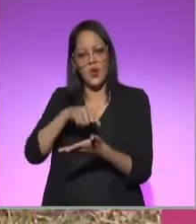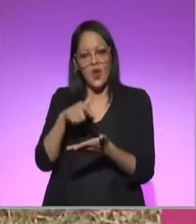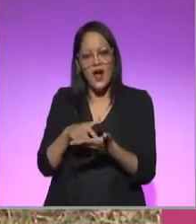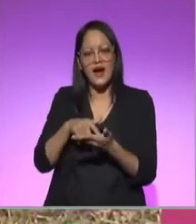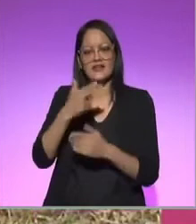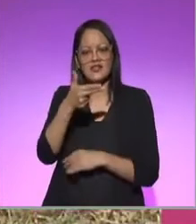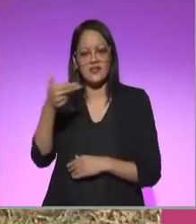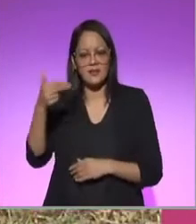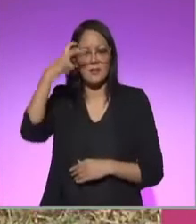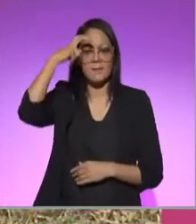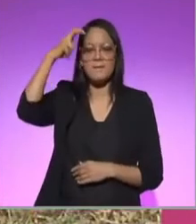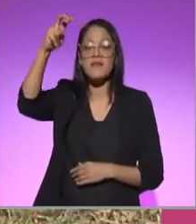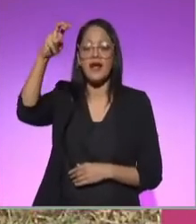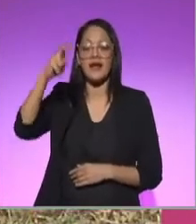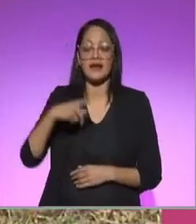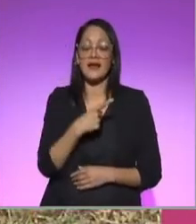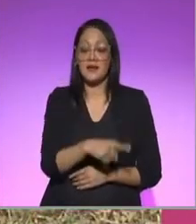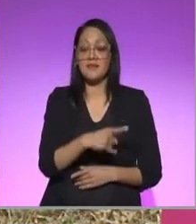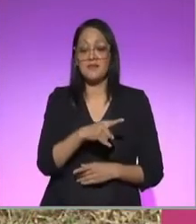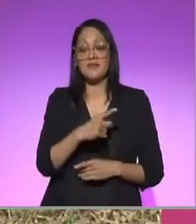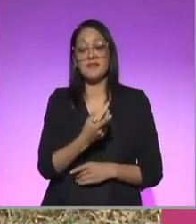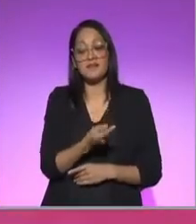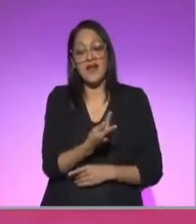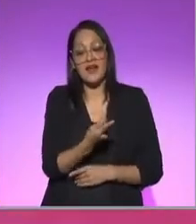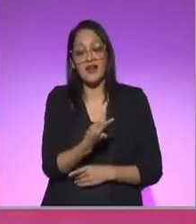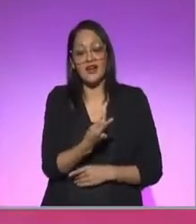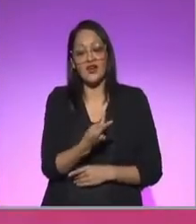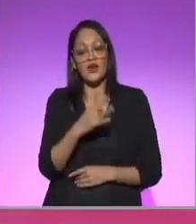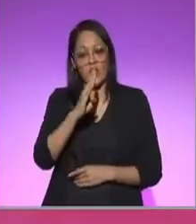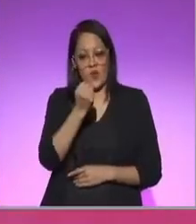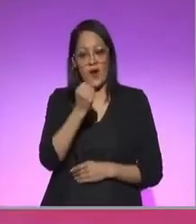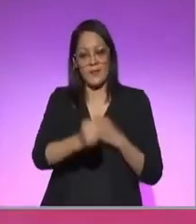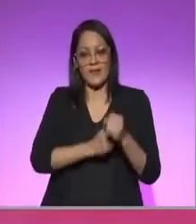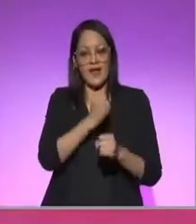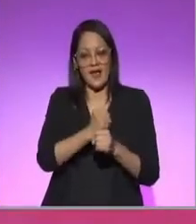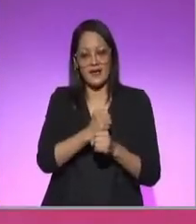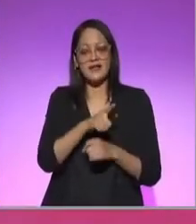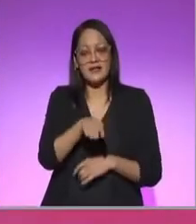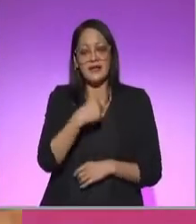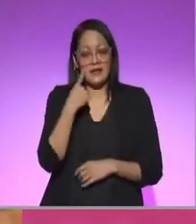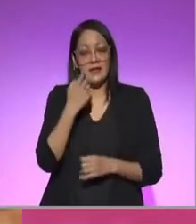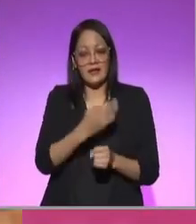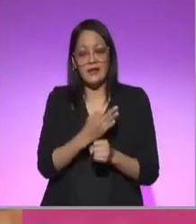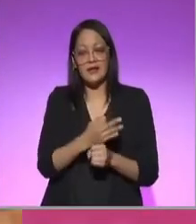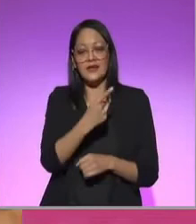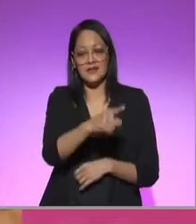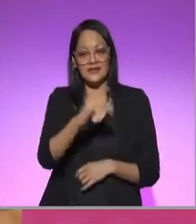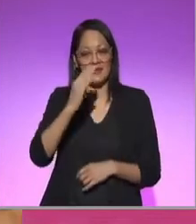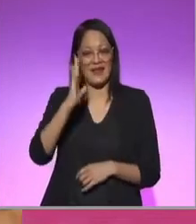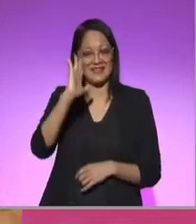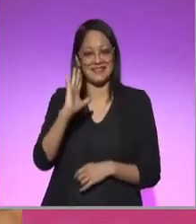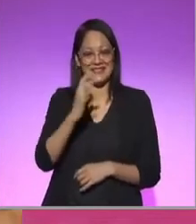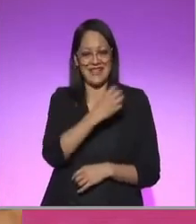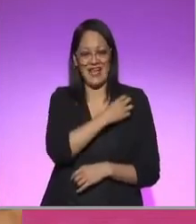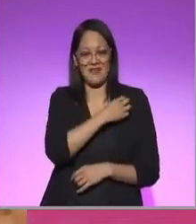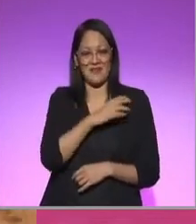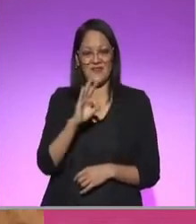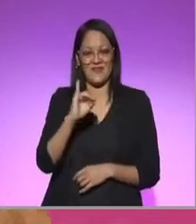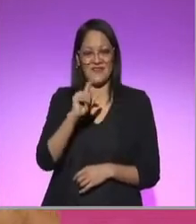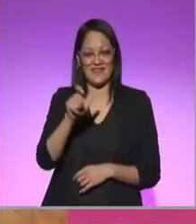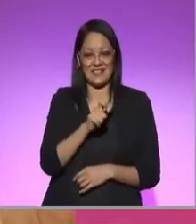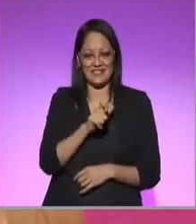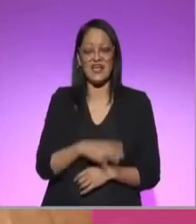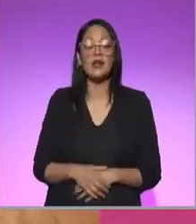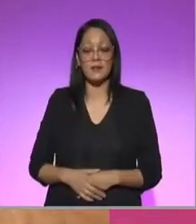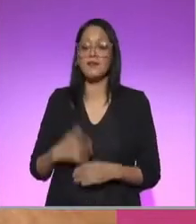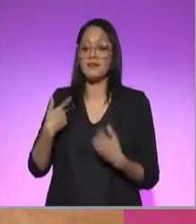viajes. Mi perro Fix, que tiene 9 años, que está en Facebook, lo podéis ver ahí como el Capitán Fix. Ha organizado encuentros de